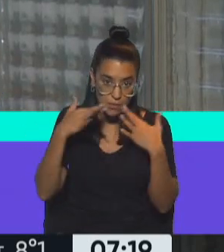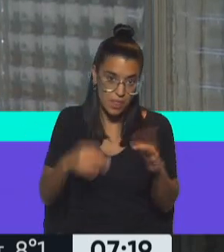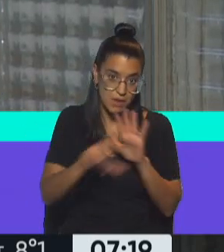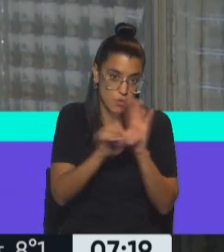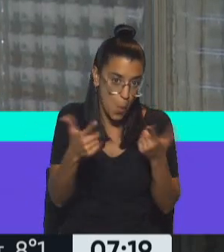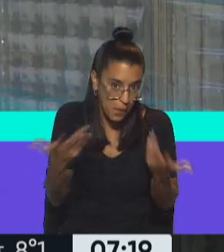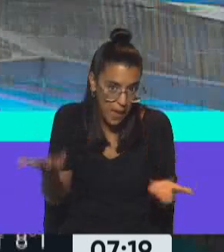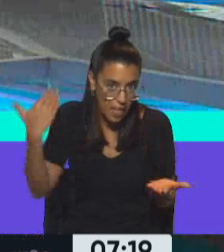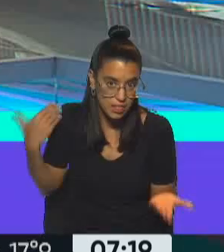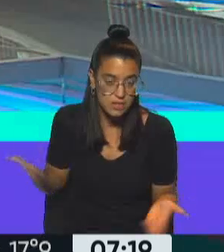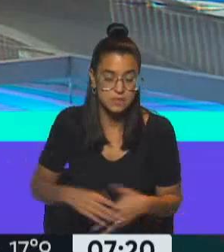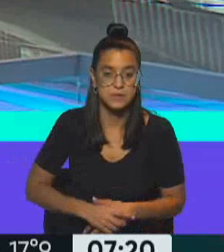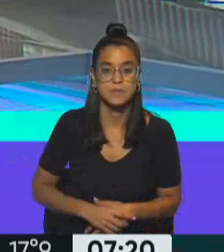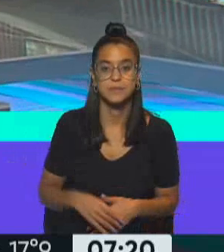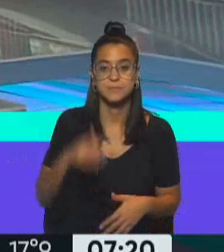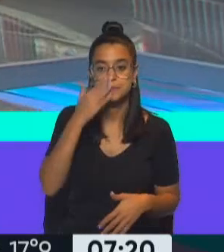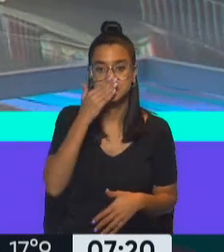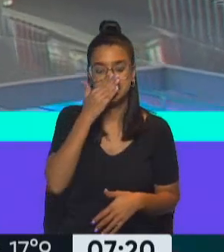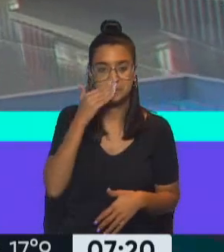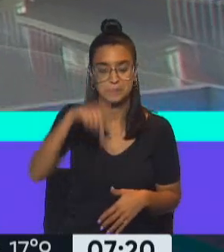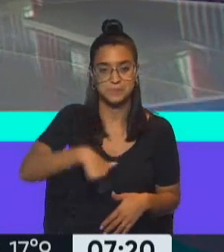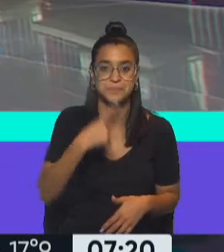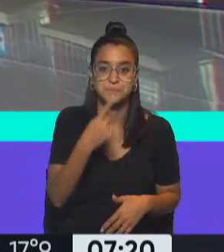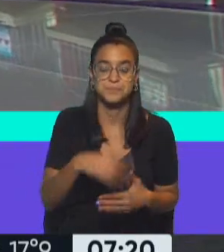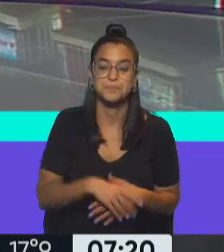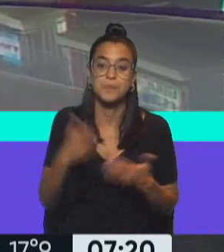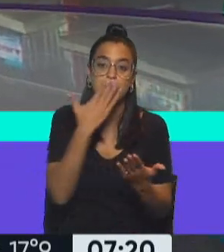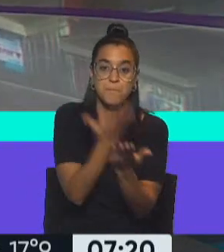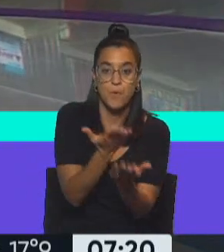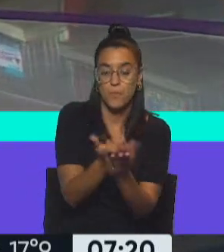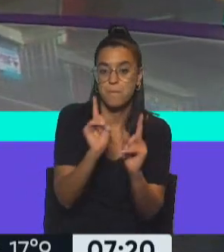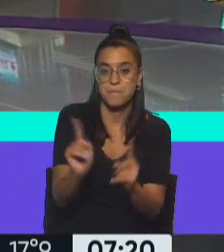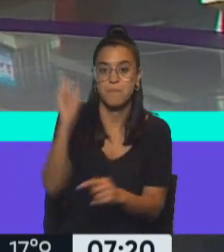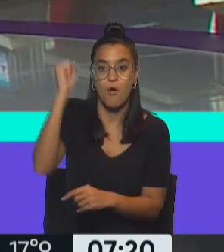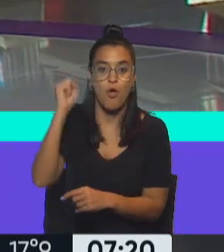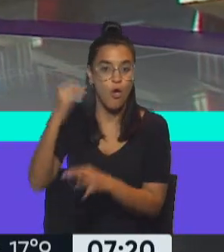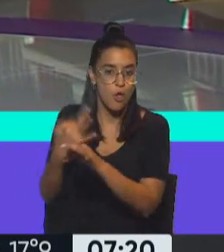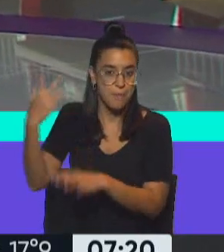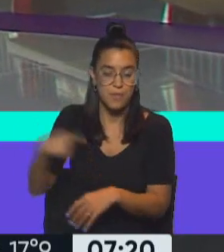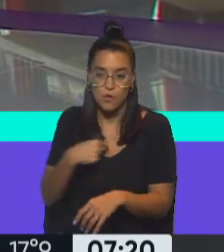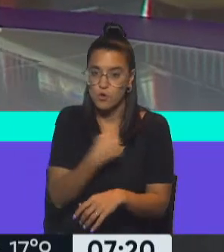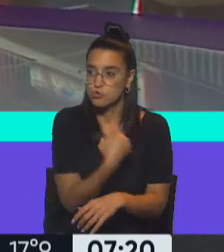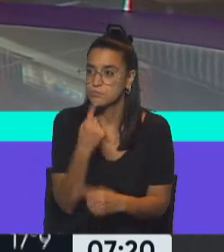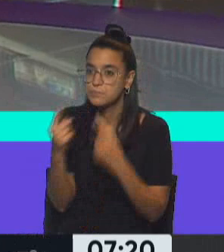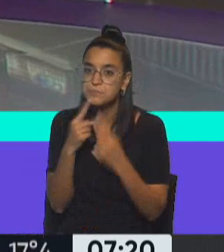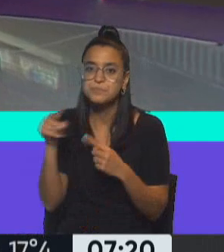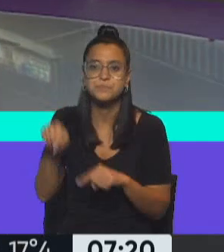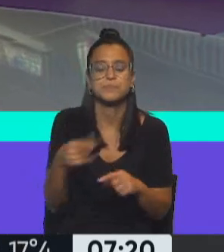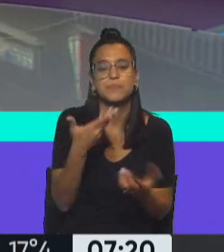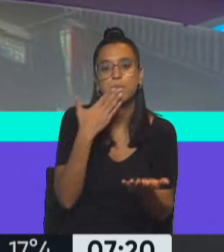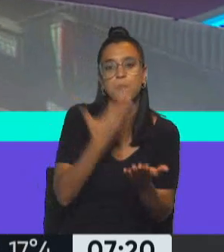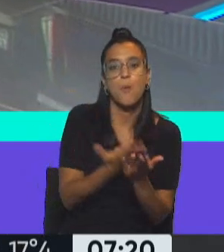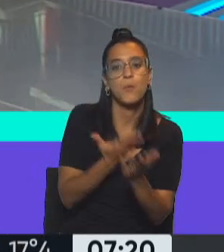norma. A ver, le preguntamos a Flor, bueno, esta propuesta que descartaba el economista, ¿no?, a que consultamos, la alternativa